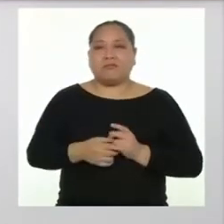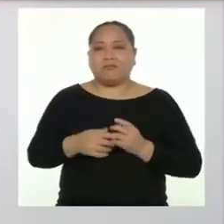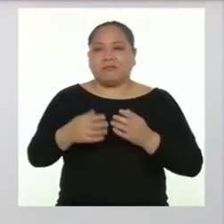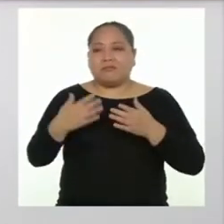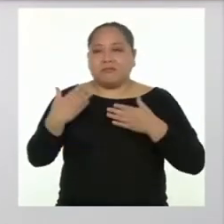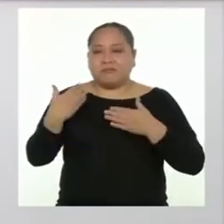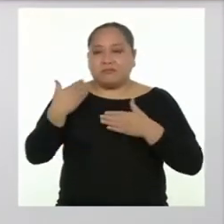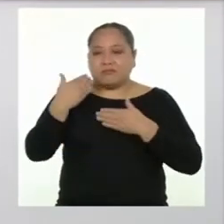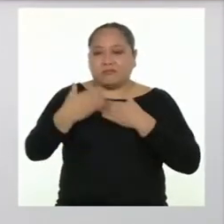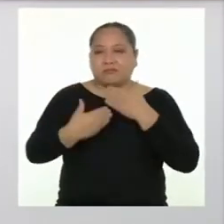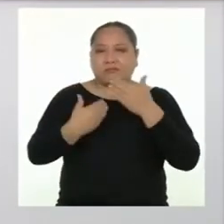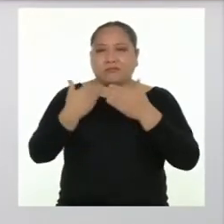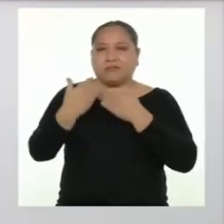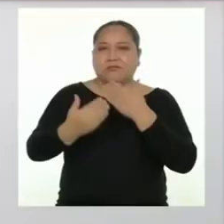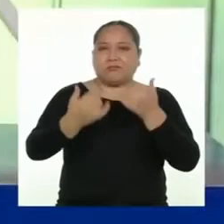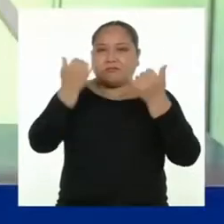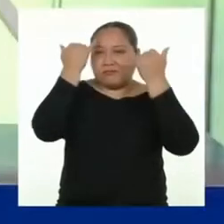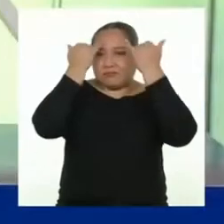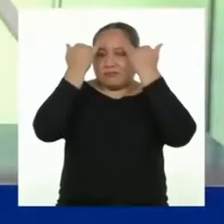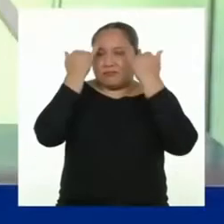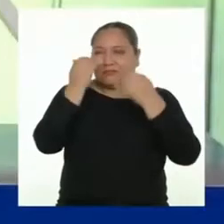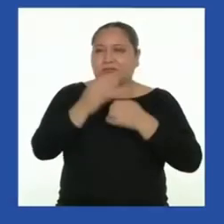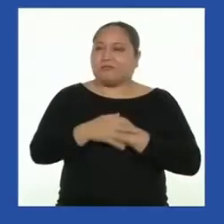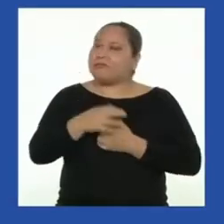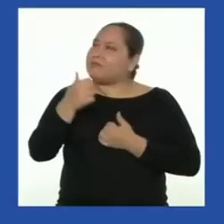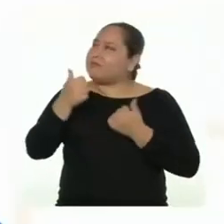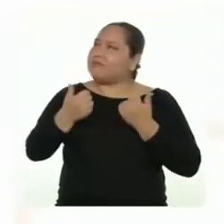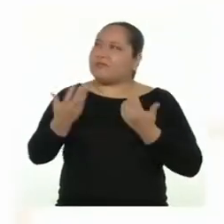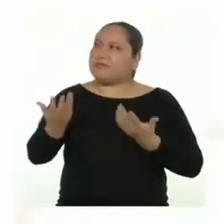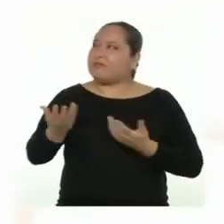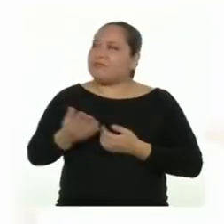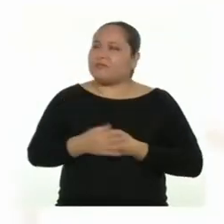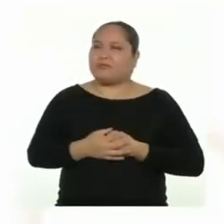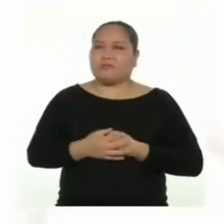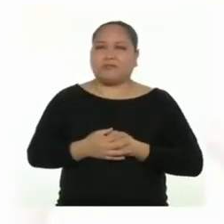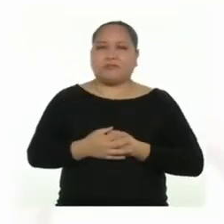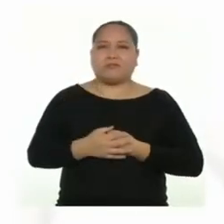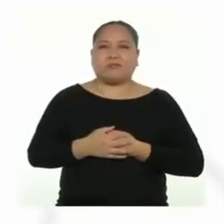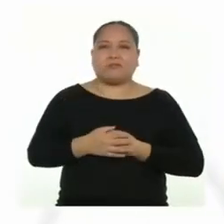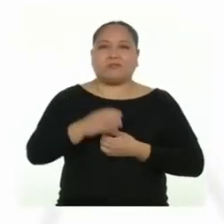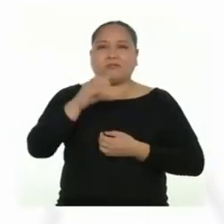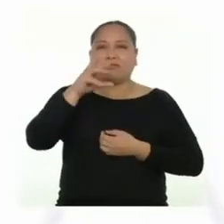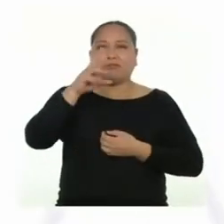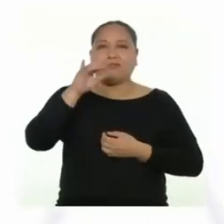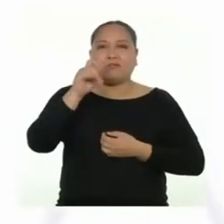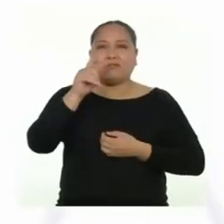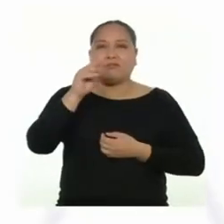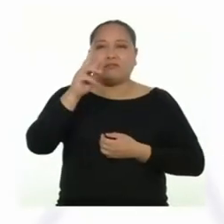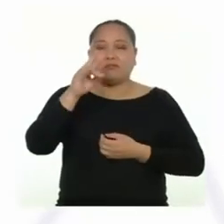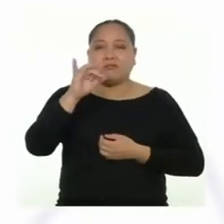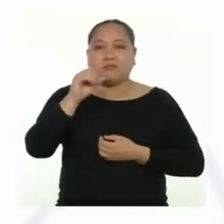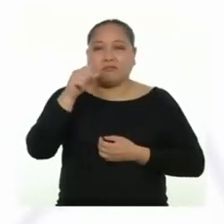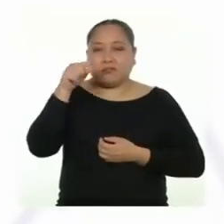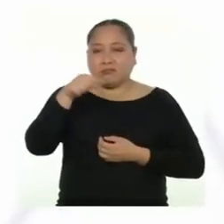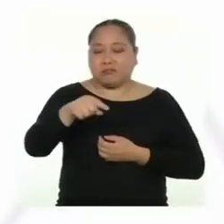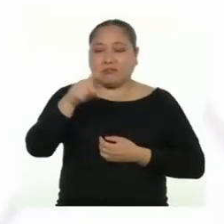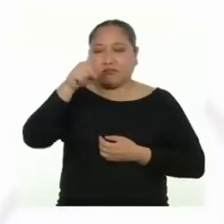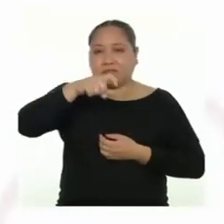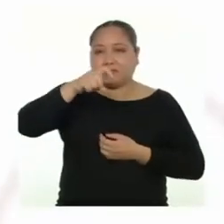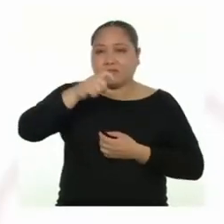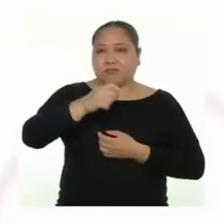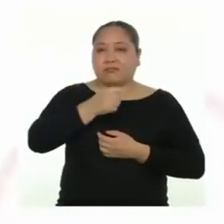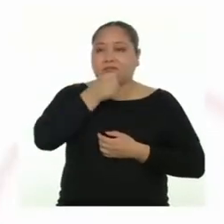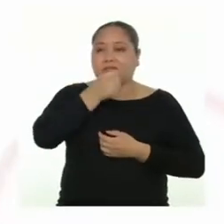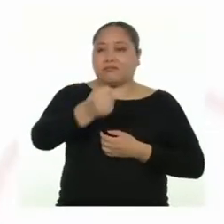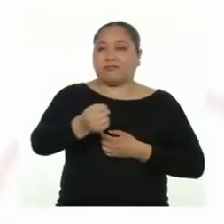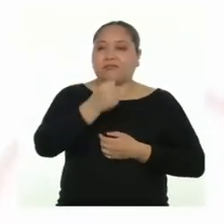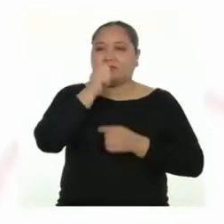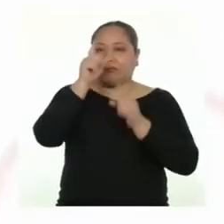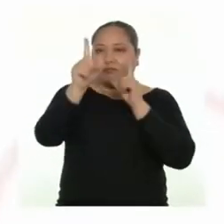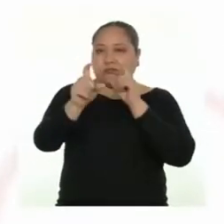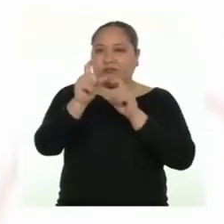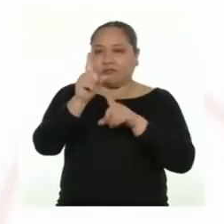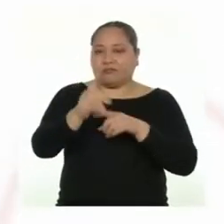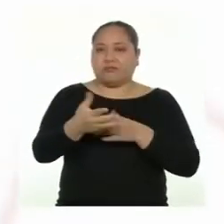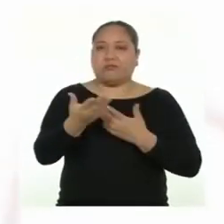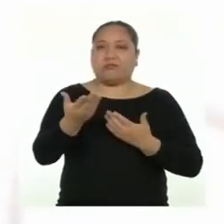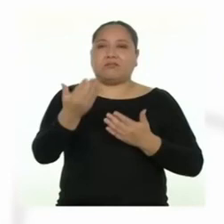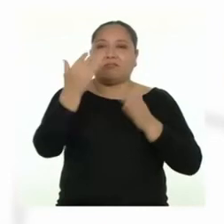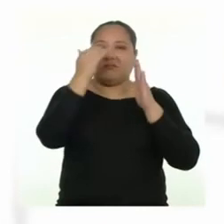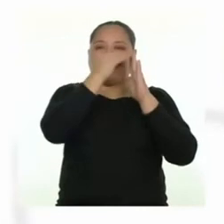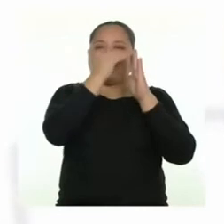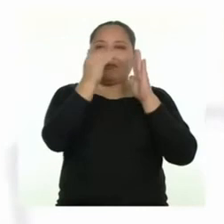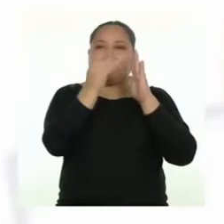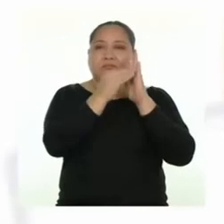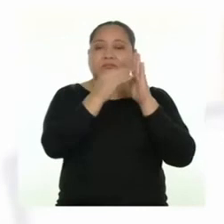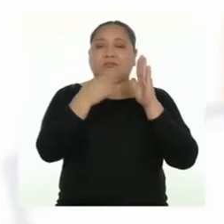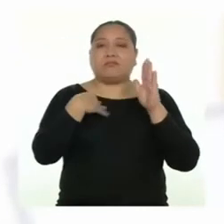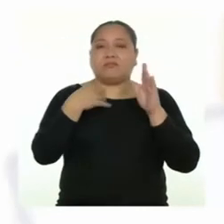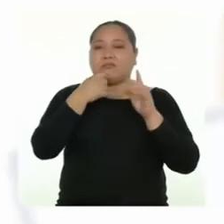hay que seguir ciertos criterios. ¿Cómo cuáles? Los criterios con los que debe cumplir una entrevista son los siguientes.